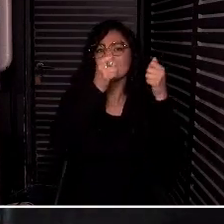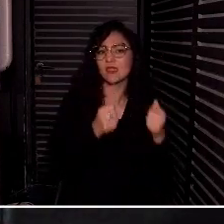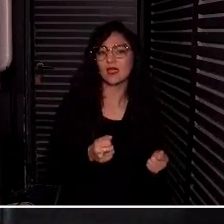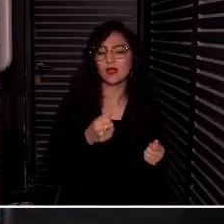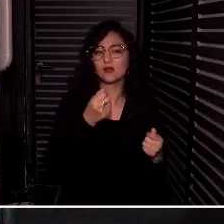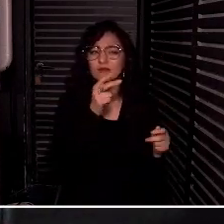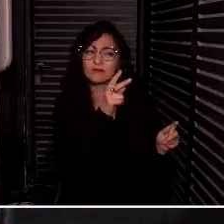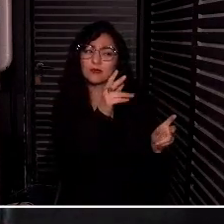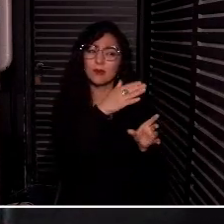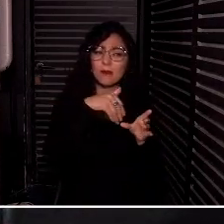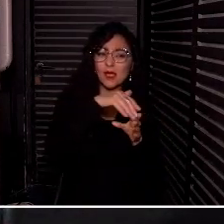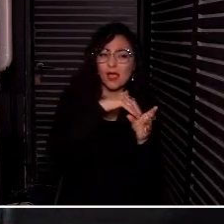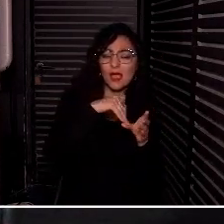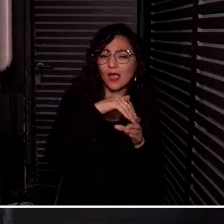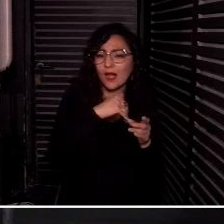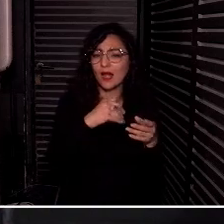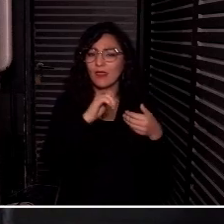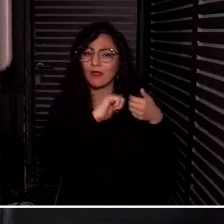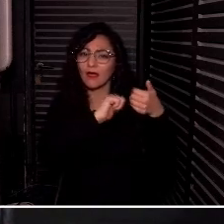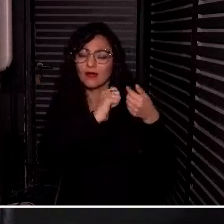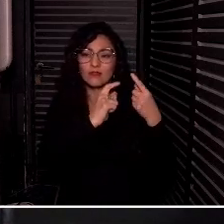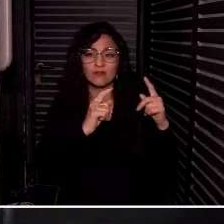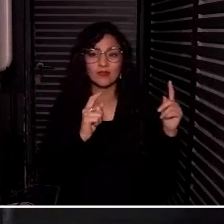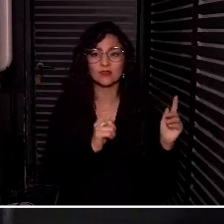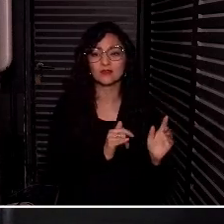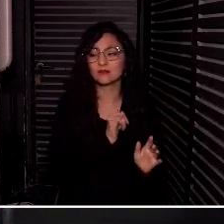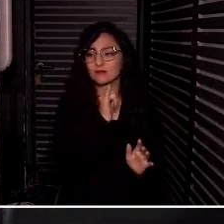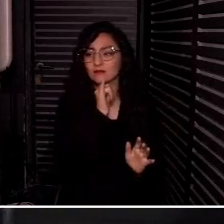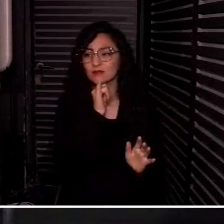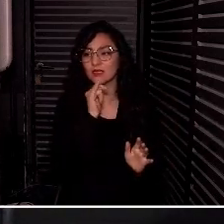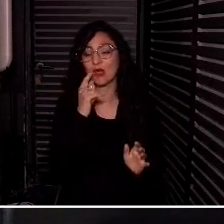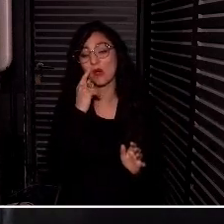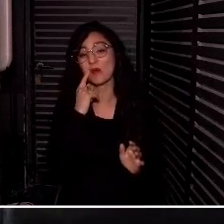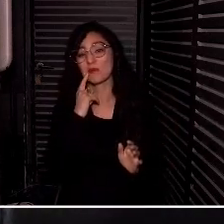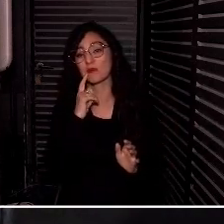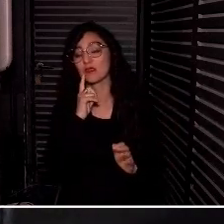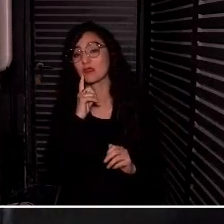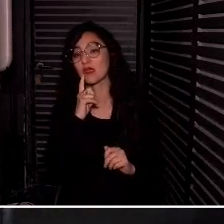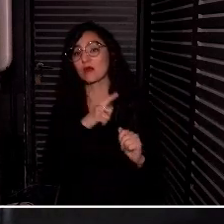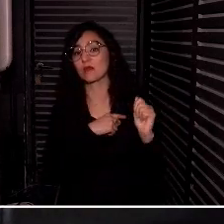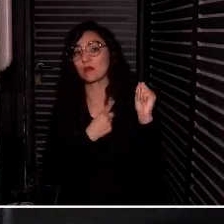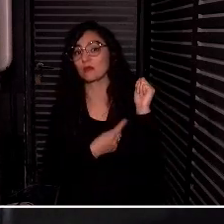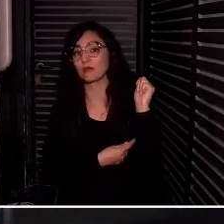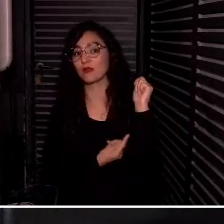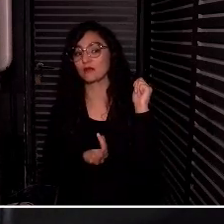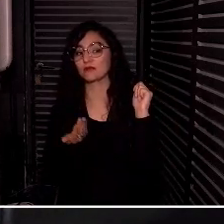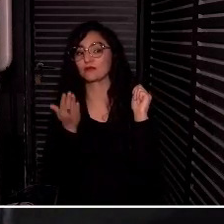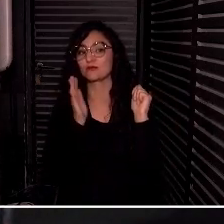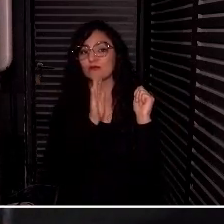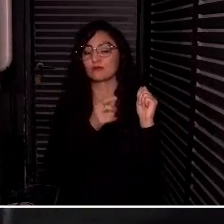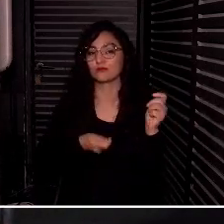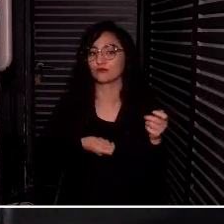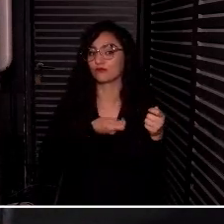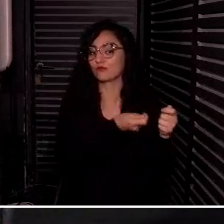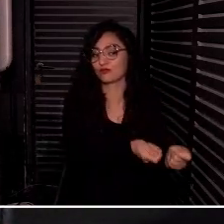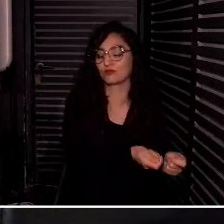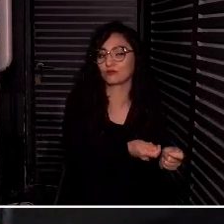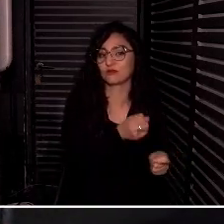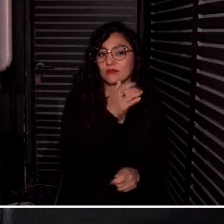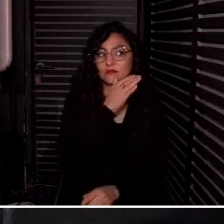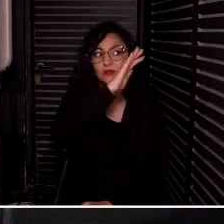género y yo creo que puede ser digamos que a lo mejor el poder que tenía Se reflejó en la ausencia es